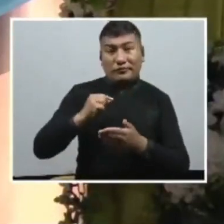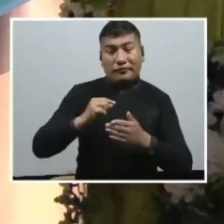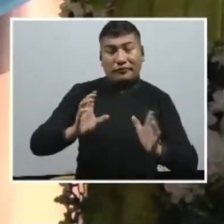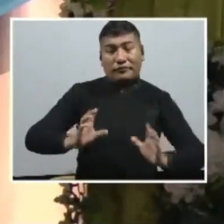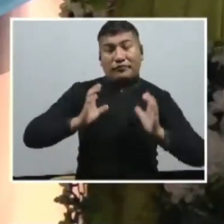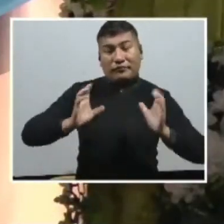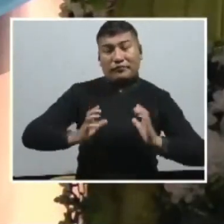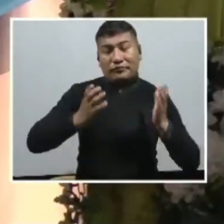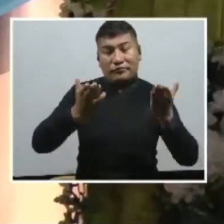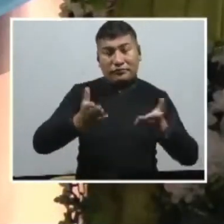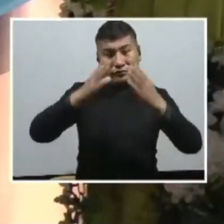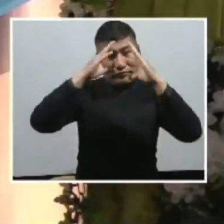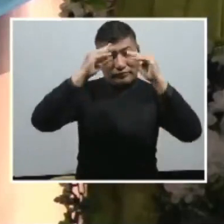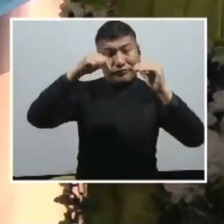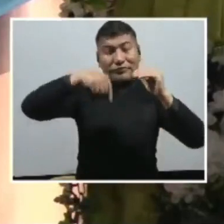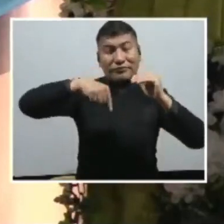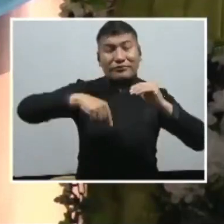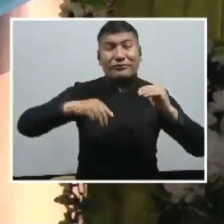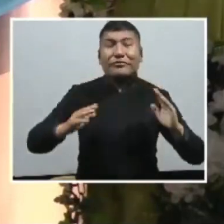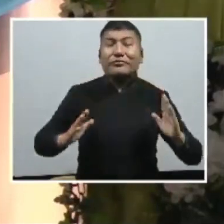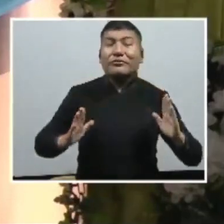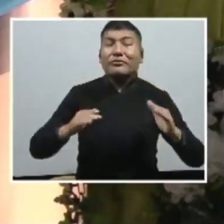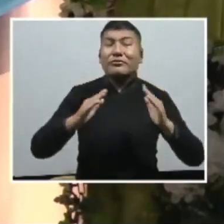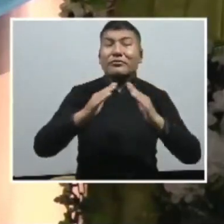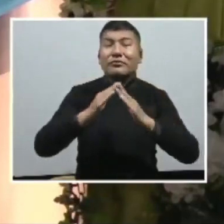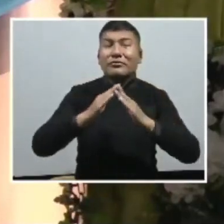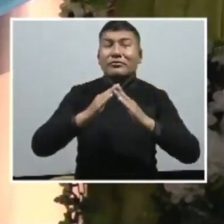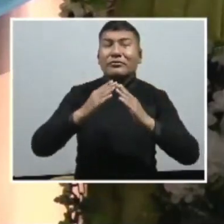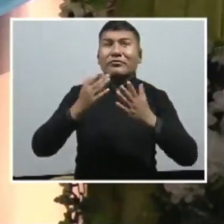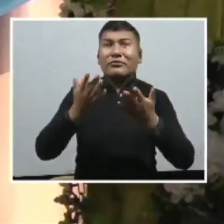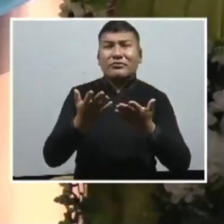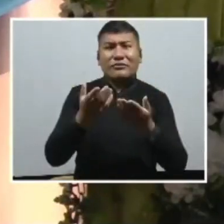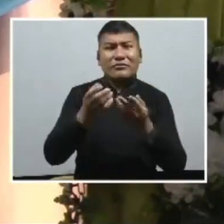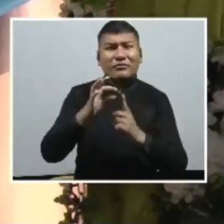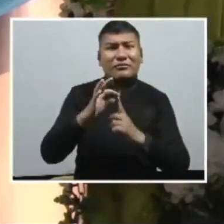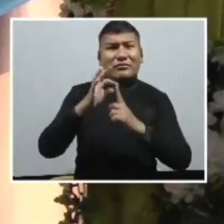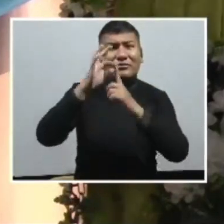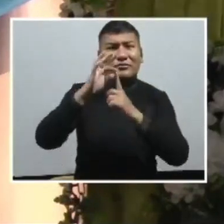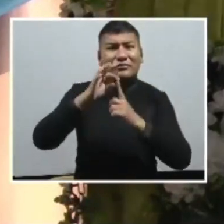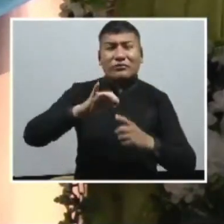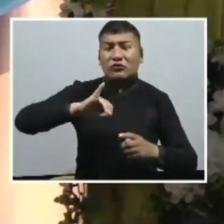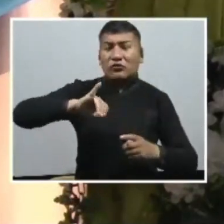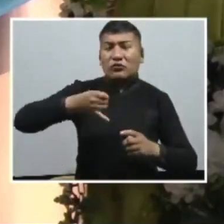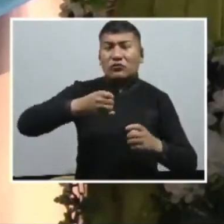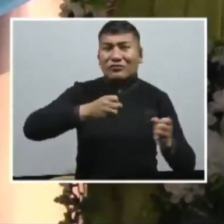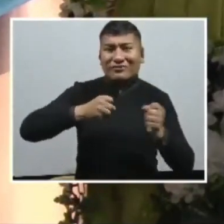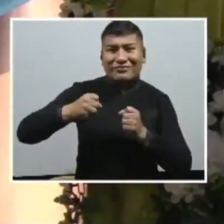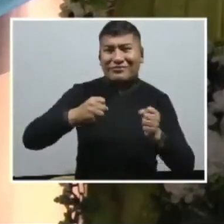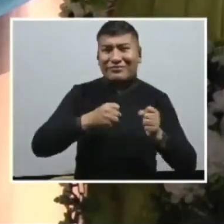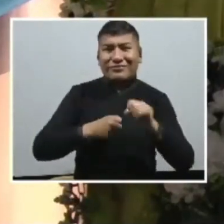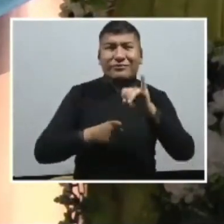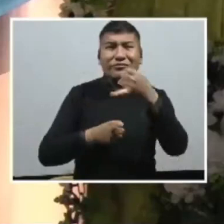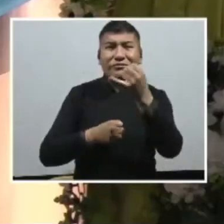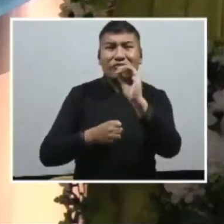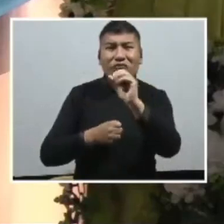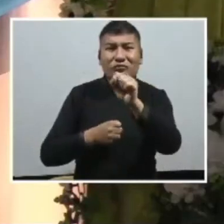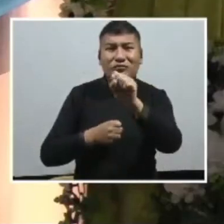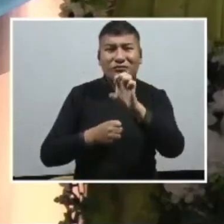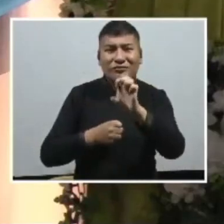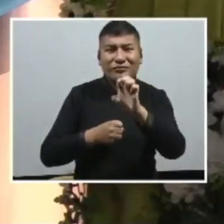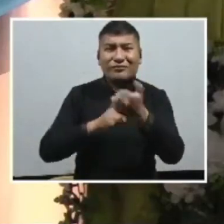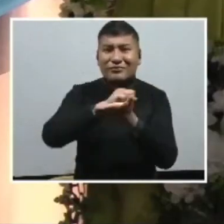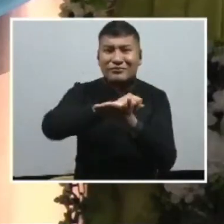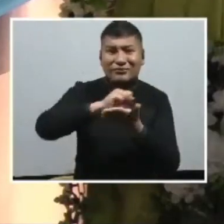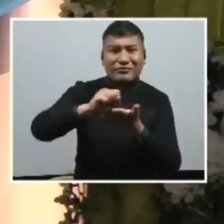También, sobre todo acá en La Paz, ¿no?, hay una devoción muy particular a San José, porque es como el padre, ¿no?, el padre